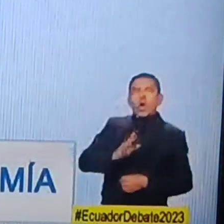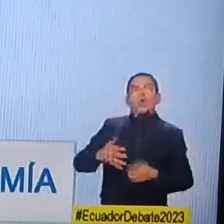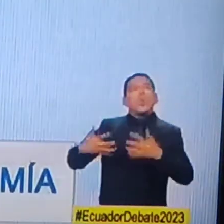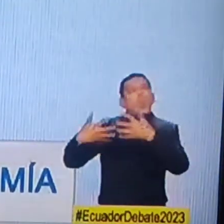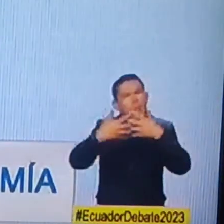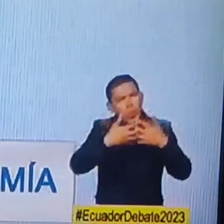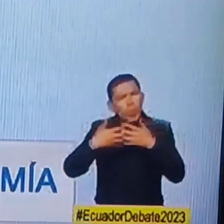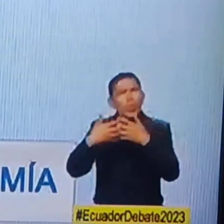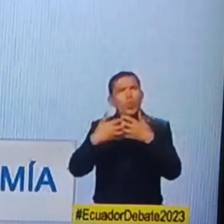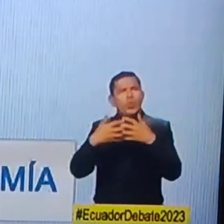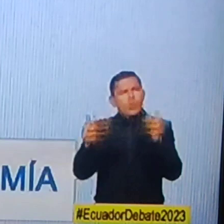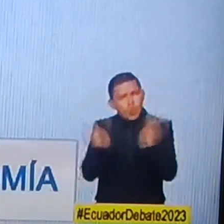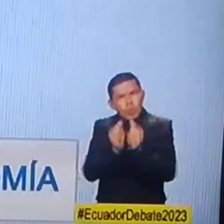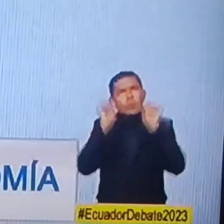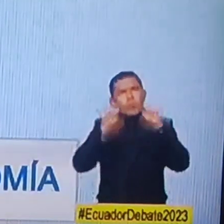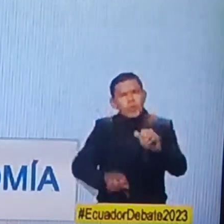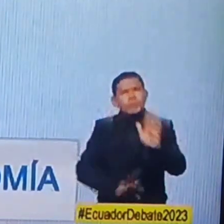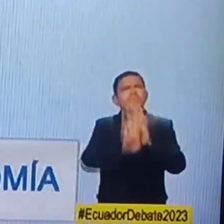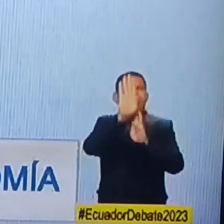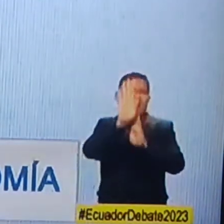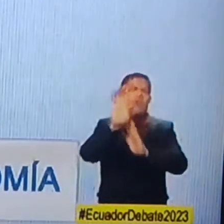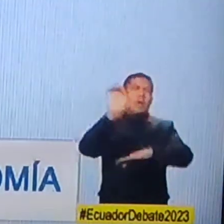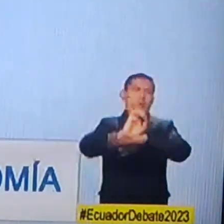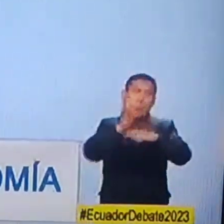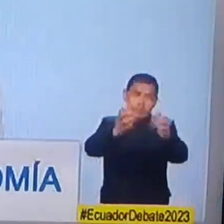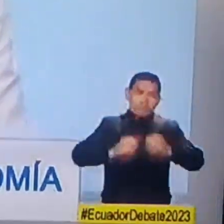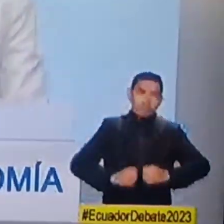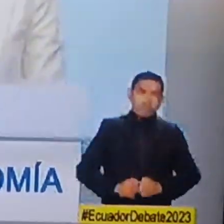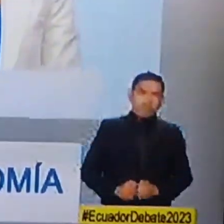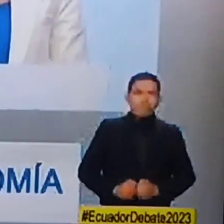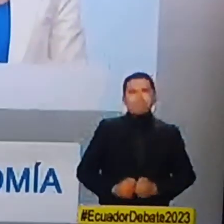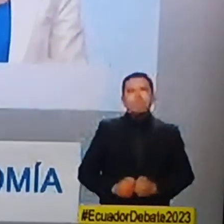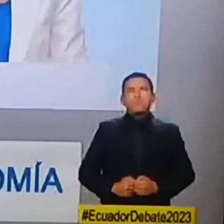vamos a poder sacar adelante al país. Gracias.